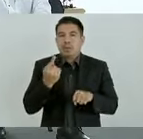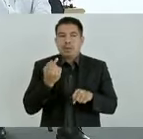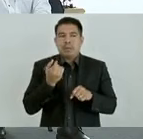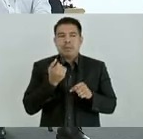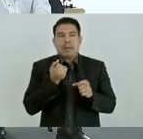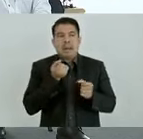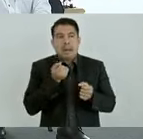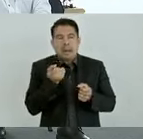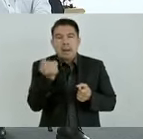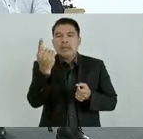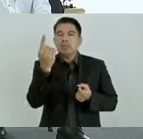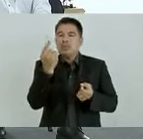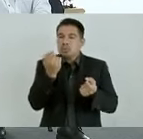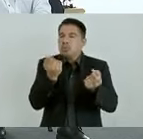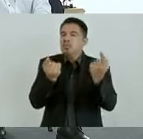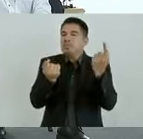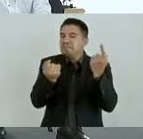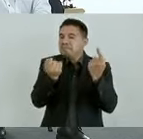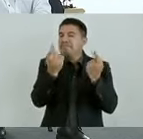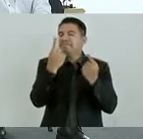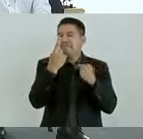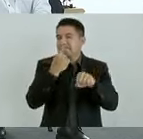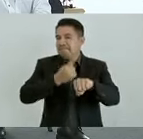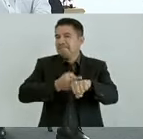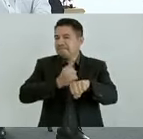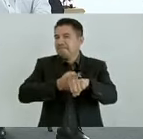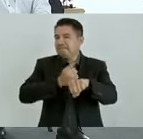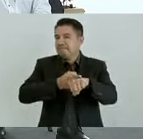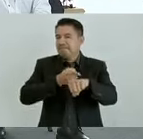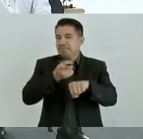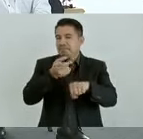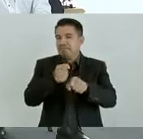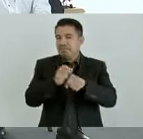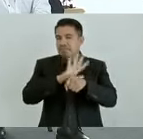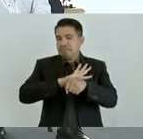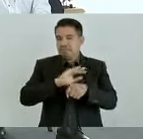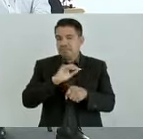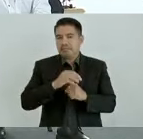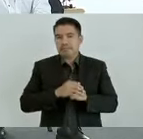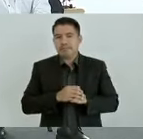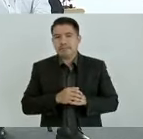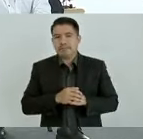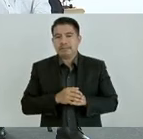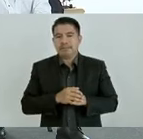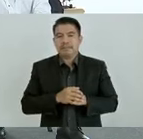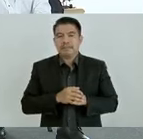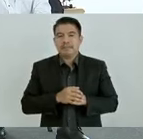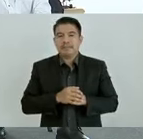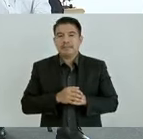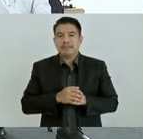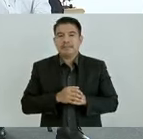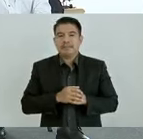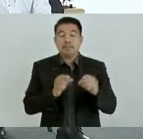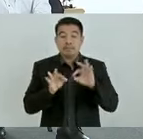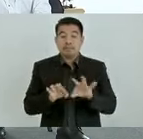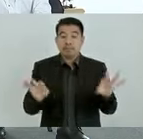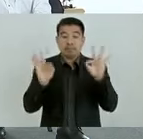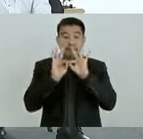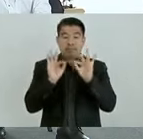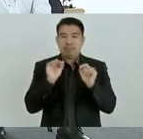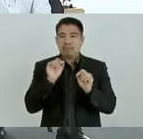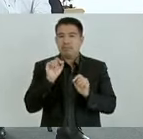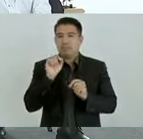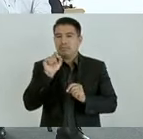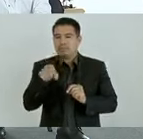los casos de enfermos de COVID y, lo más importante, ha disminuido